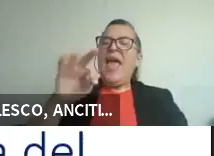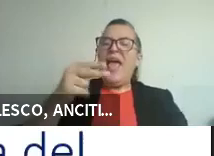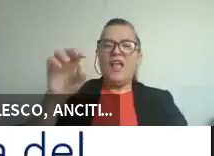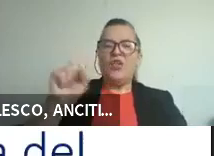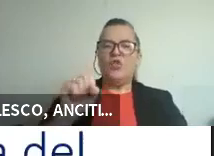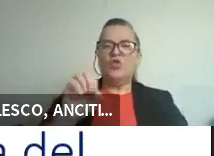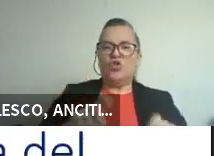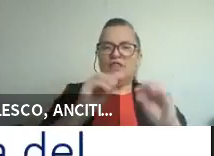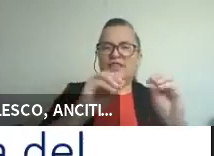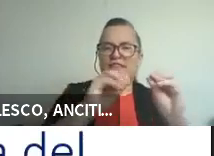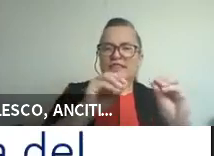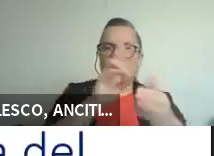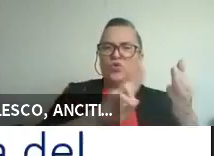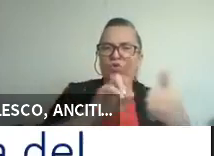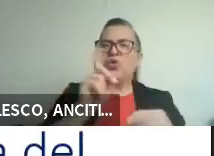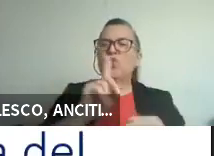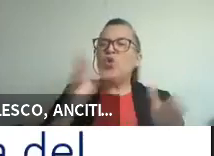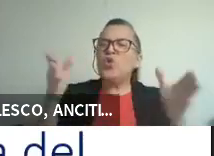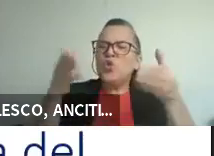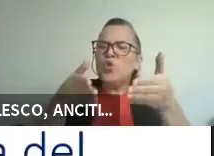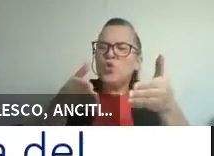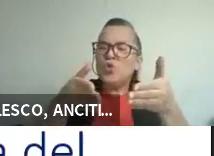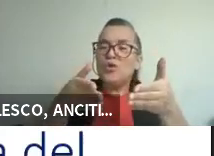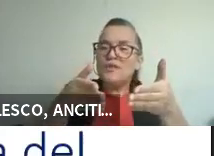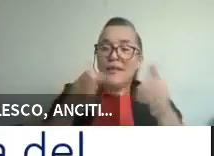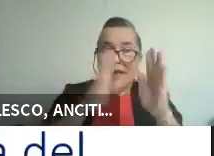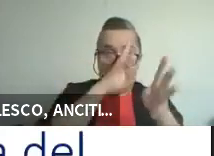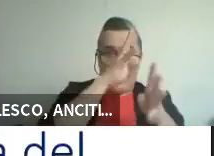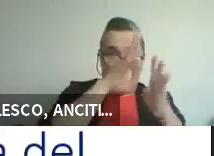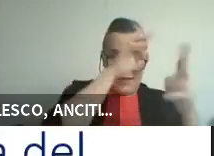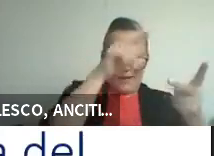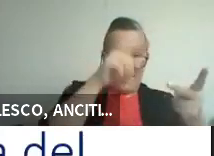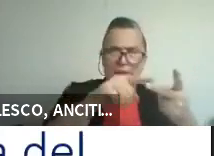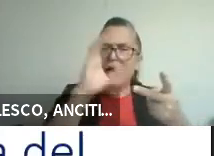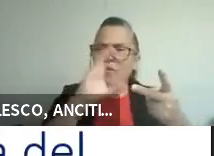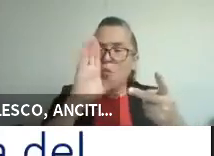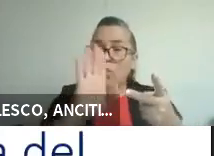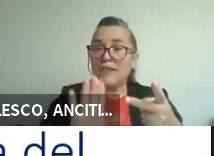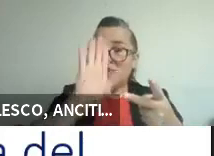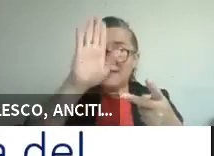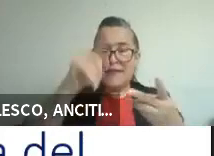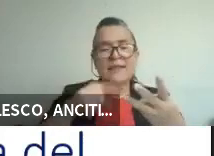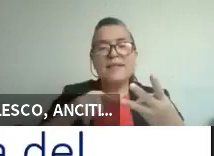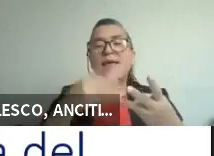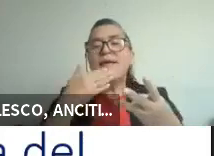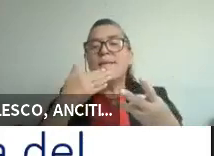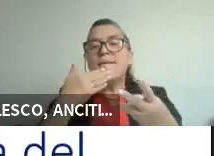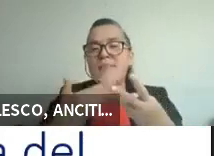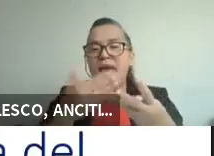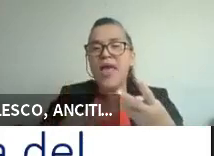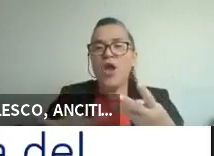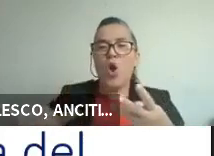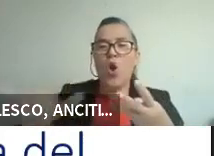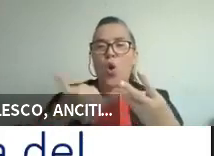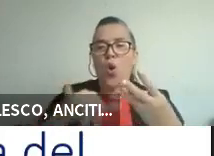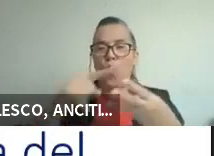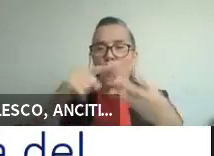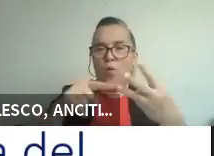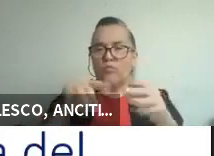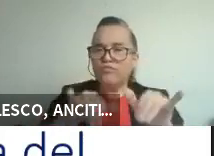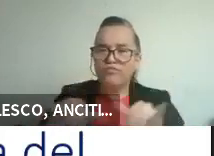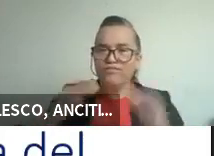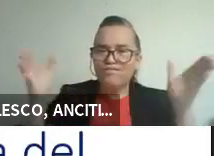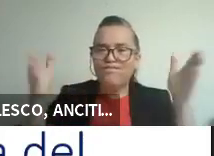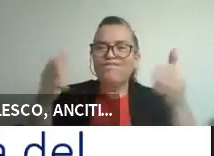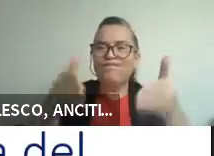centrarse en la creatividad en la búsqueda de la excelencia y la procura del bien común la pregunta entonces que quisiera hacer a continuación